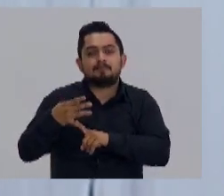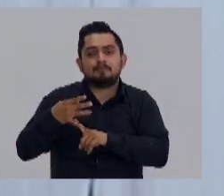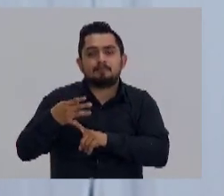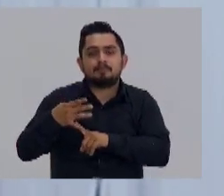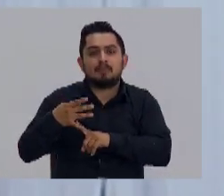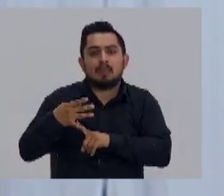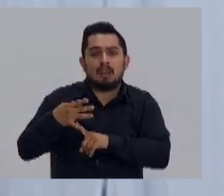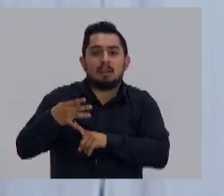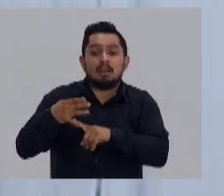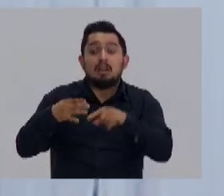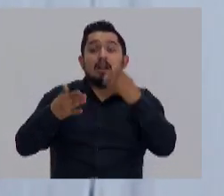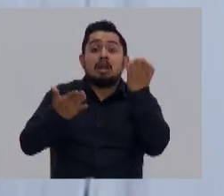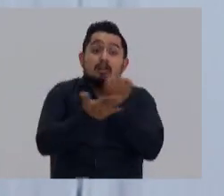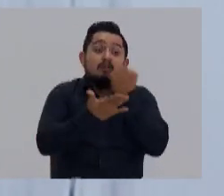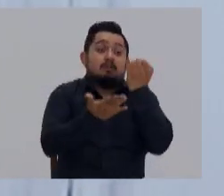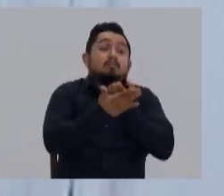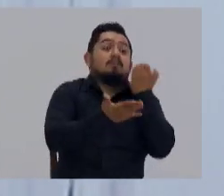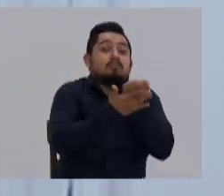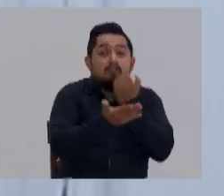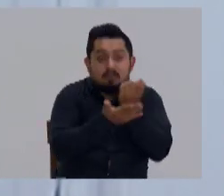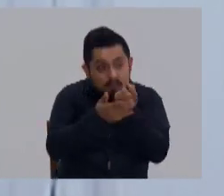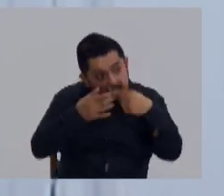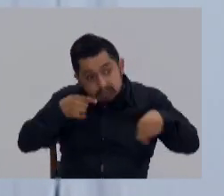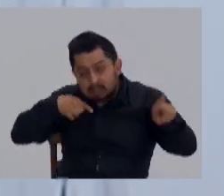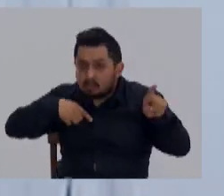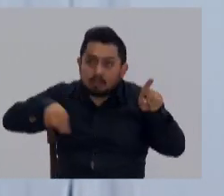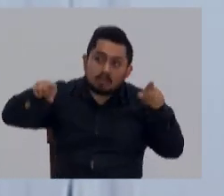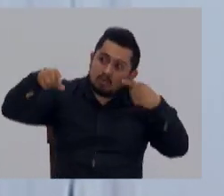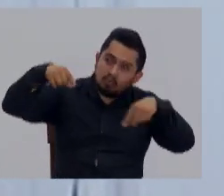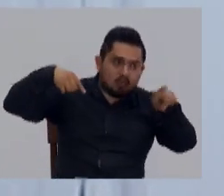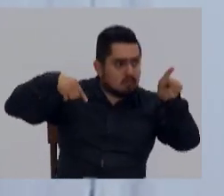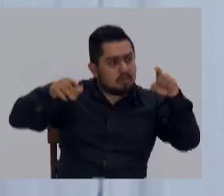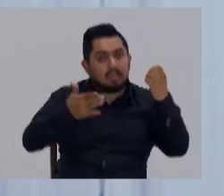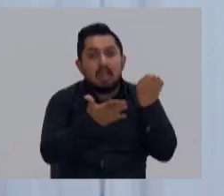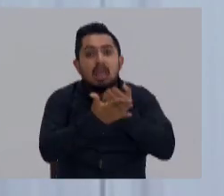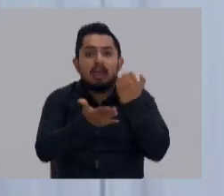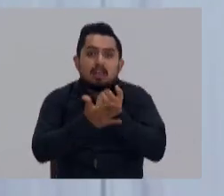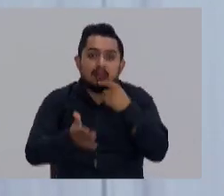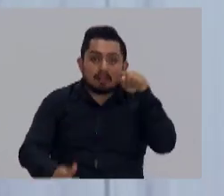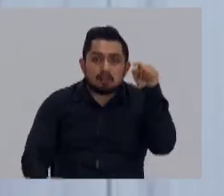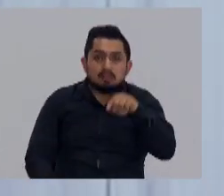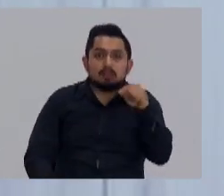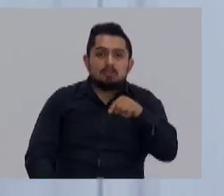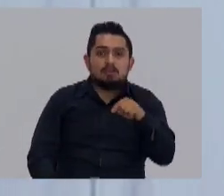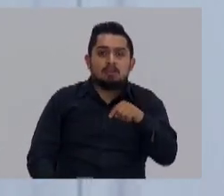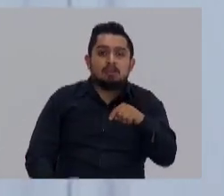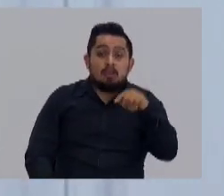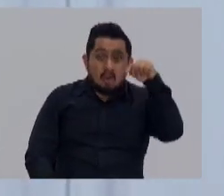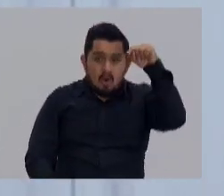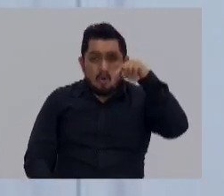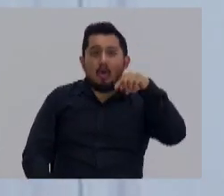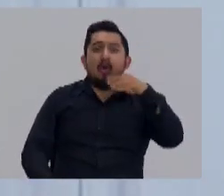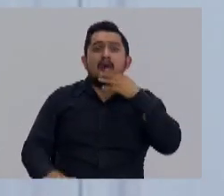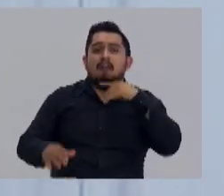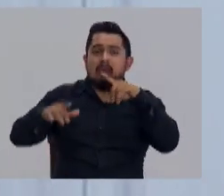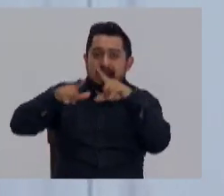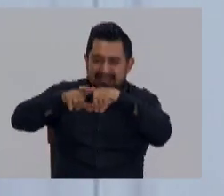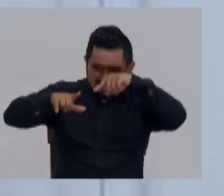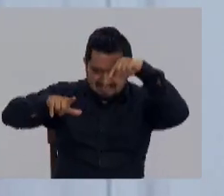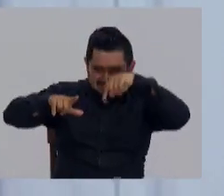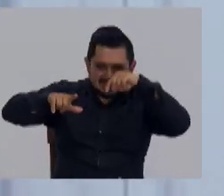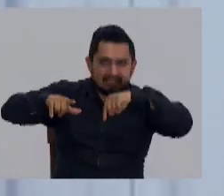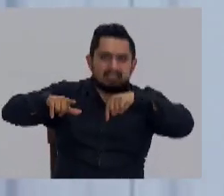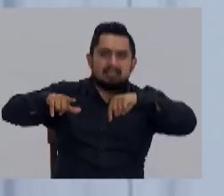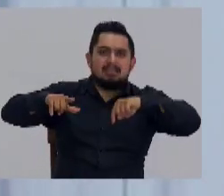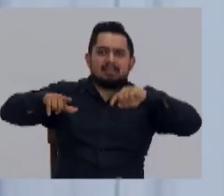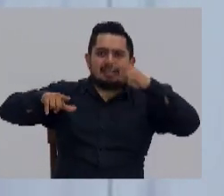y es a ganar almas. Sal a ganar almas. El éxito de esta casa, la casa de